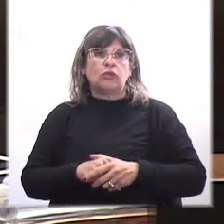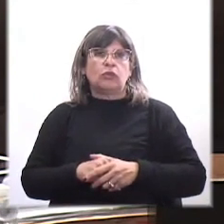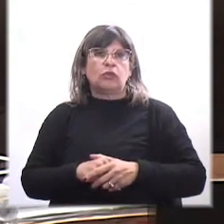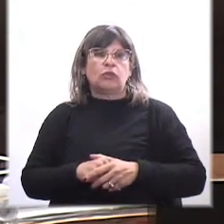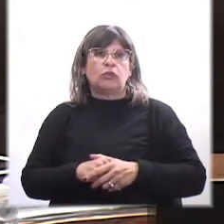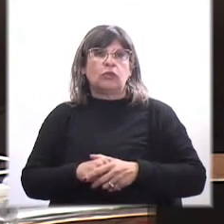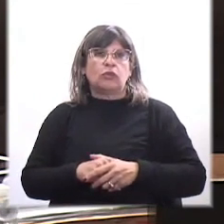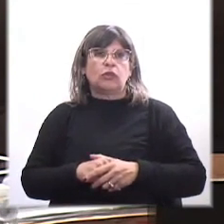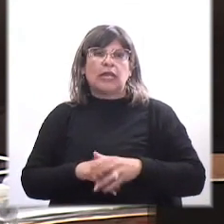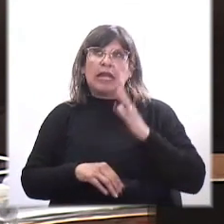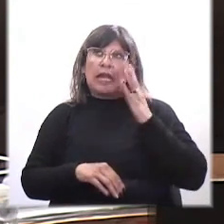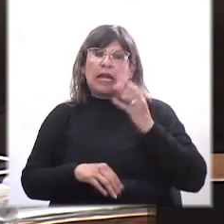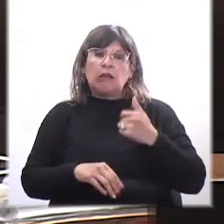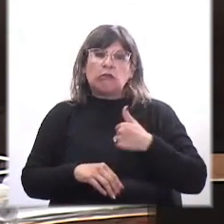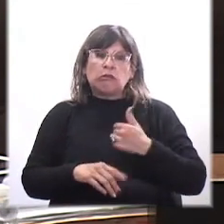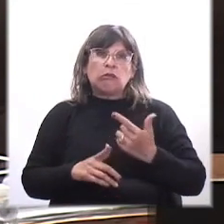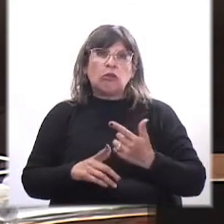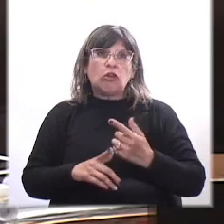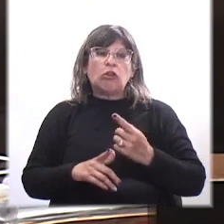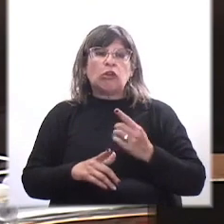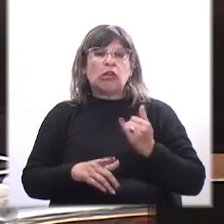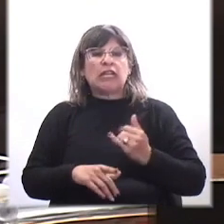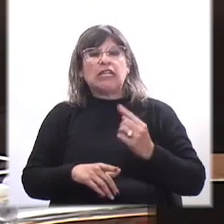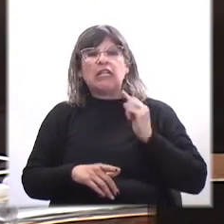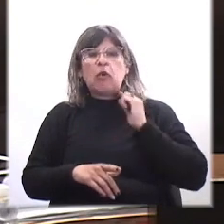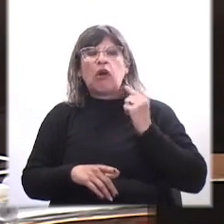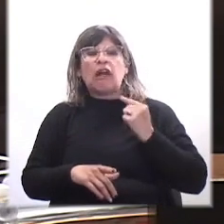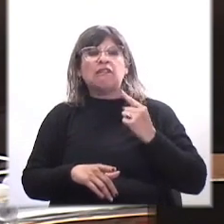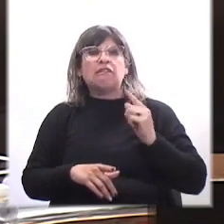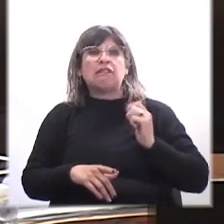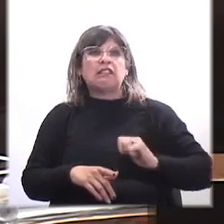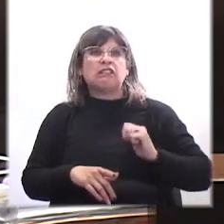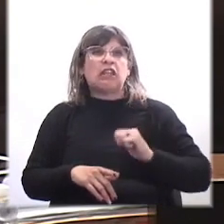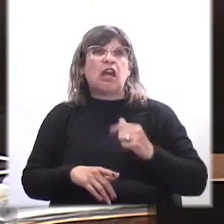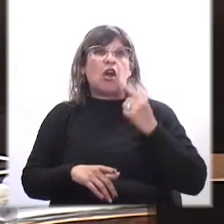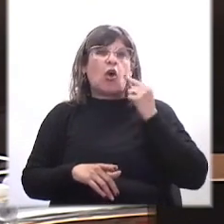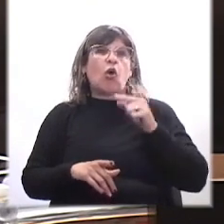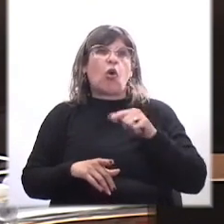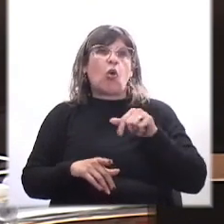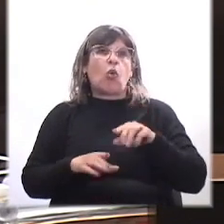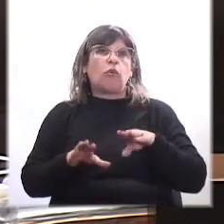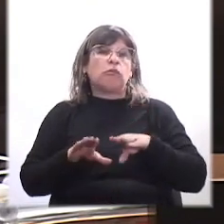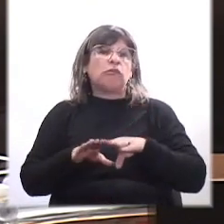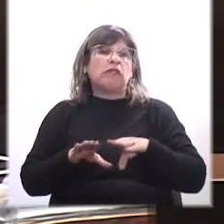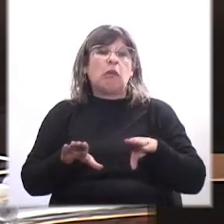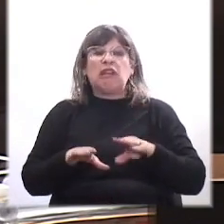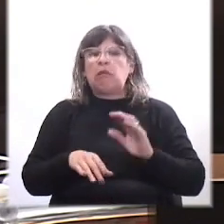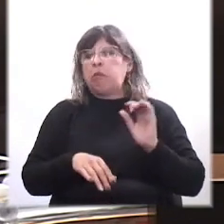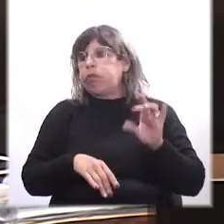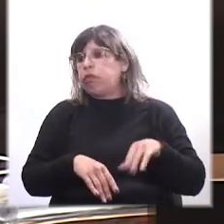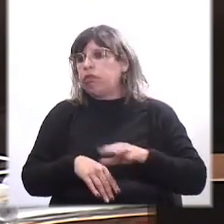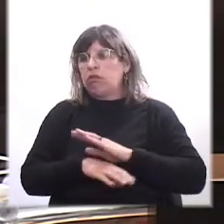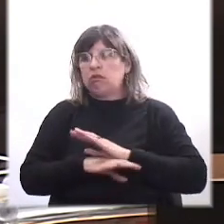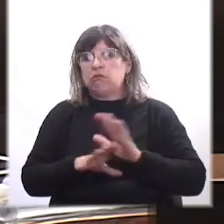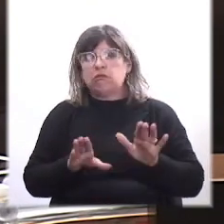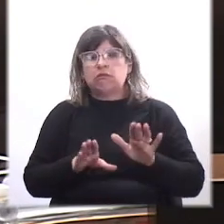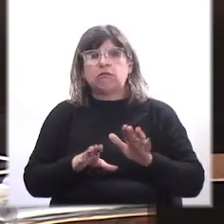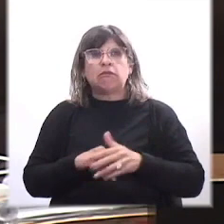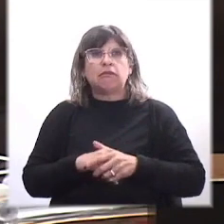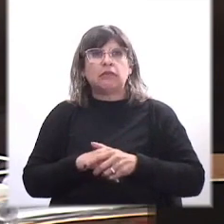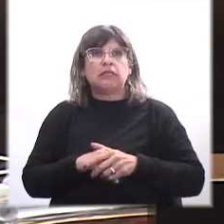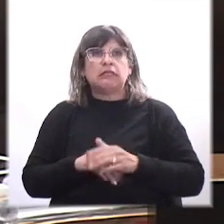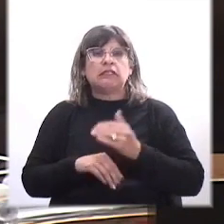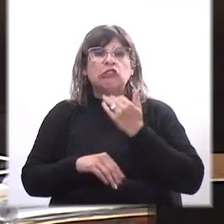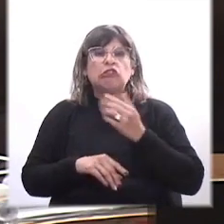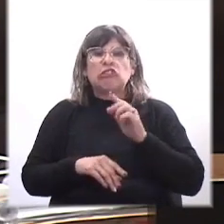Tenemos realmente, creo, con Gas Sayago, Sociedad Anónima, un nivel de desidia que no